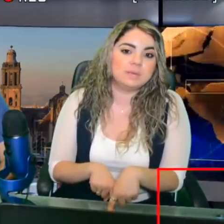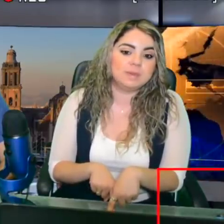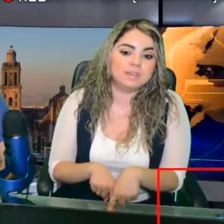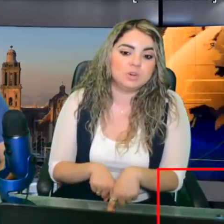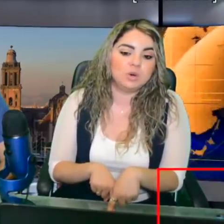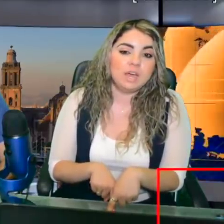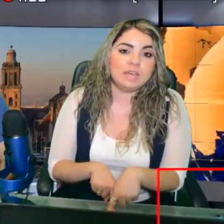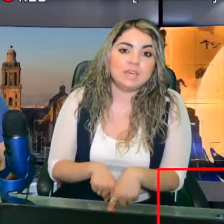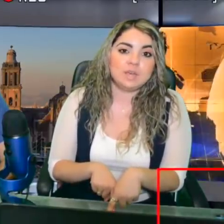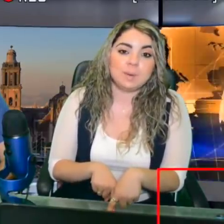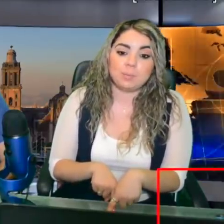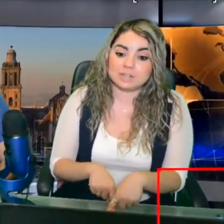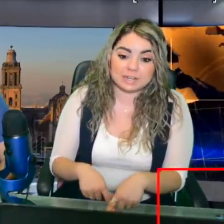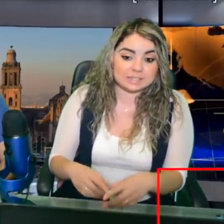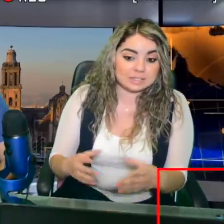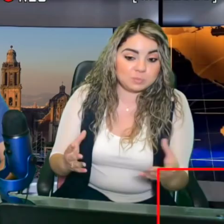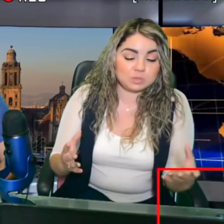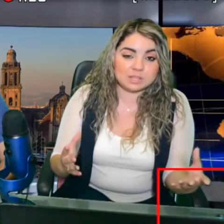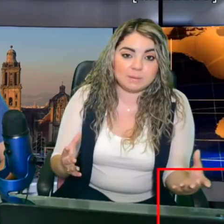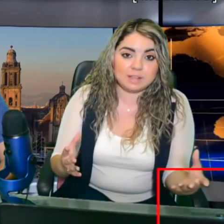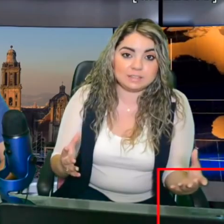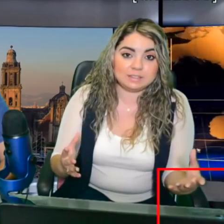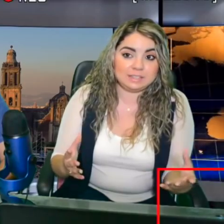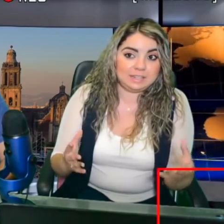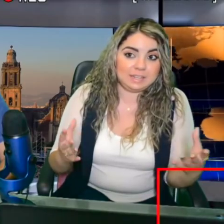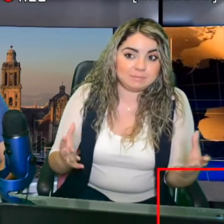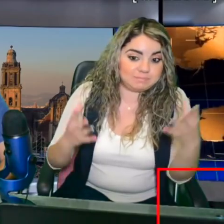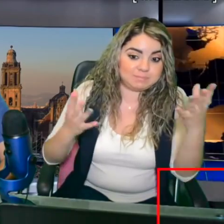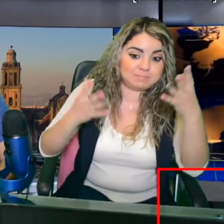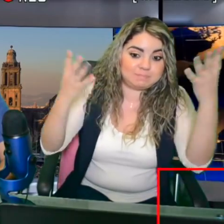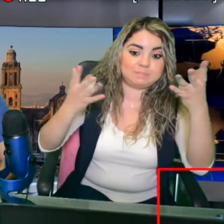Ciudad de México y pues el que es responsable